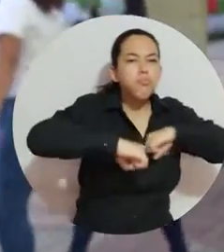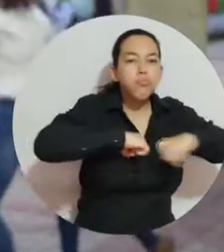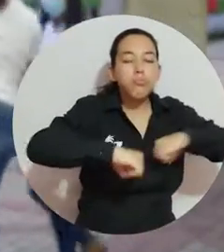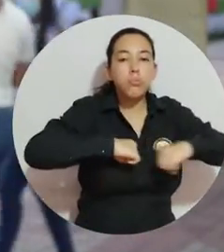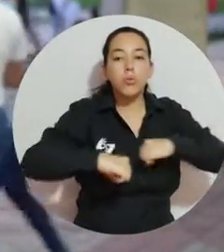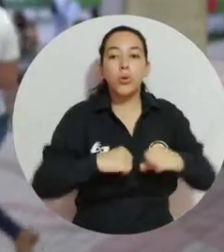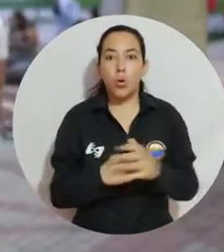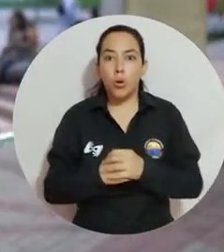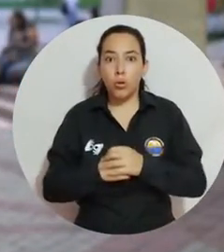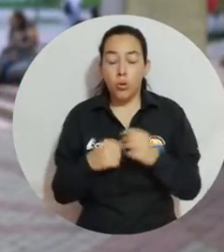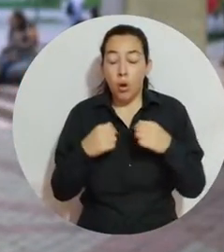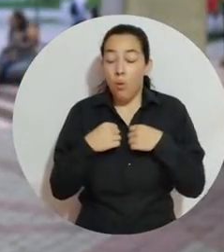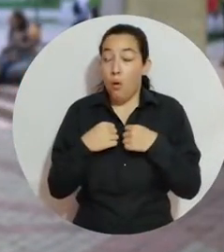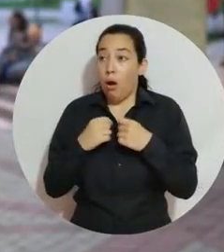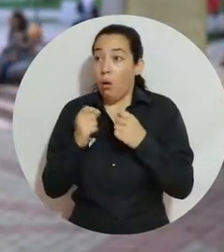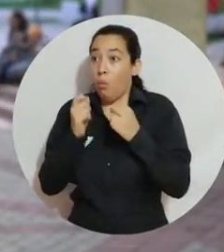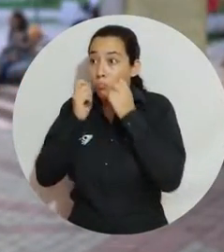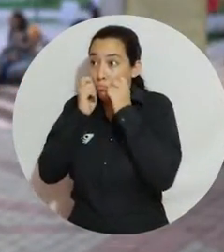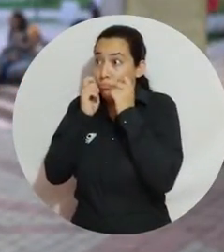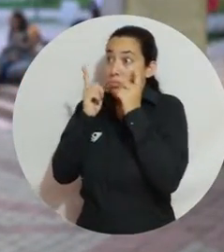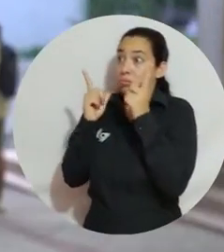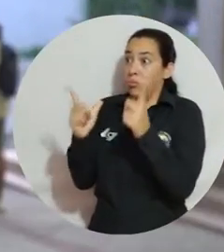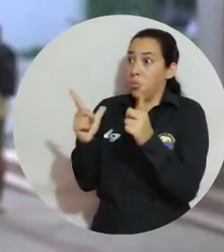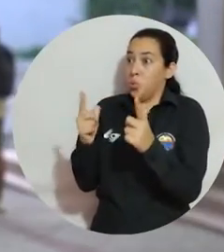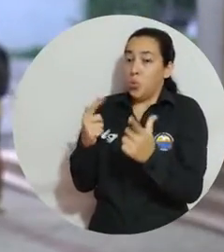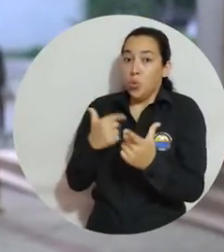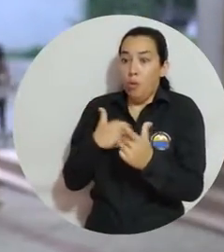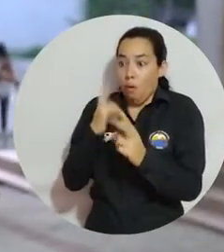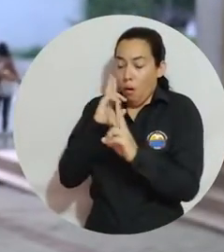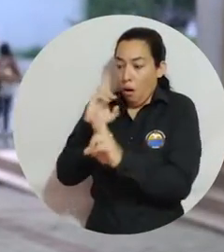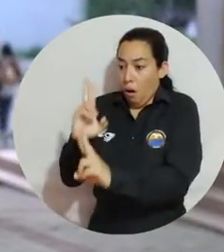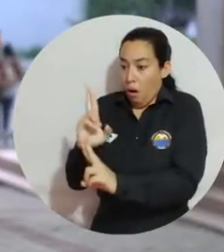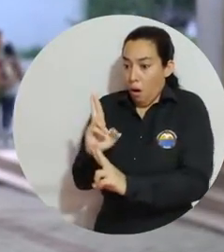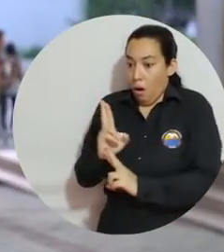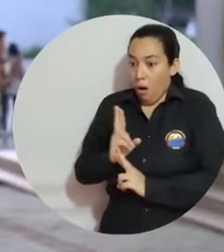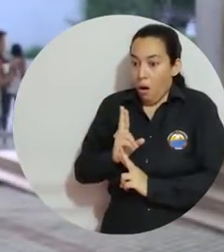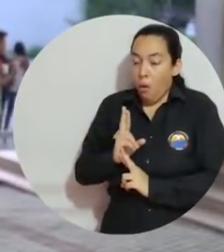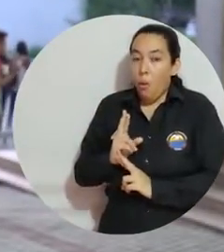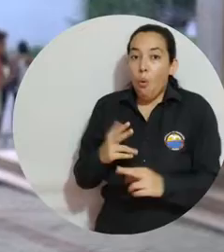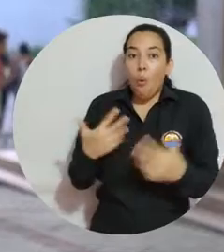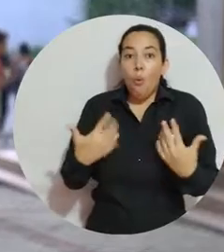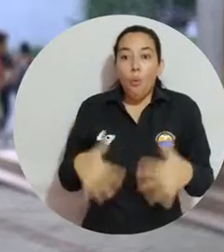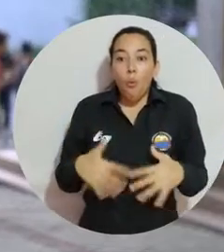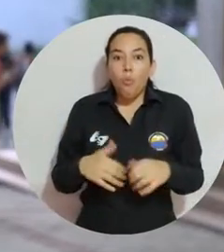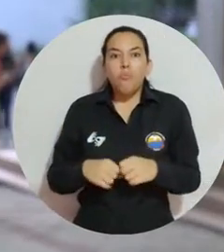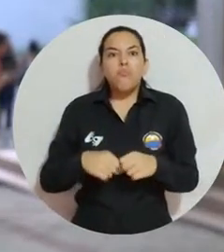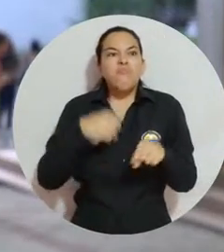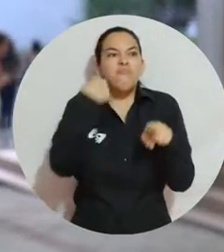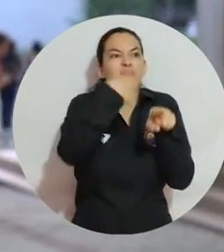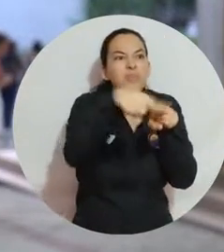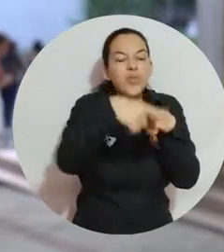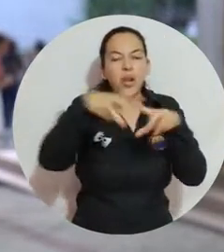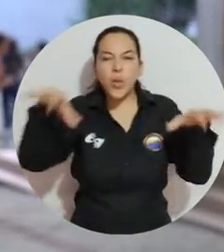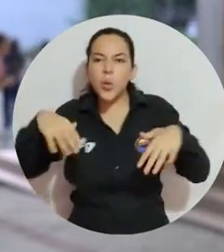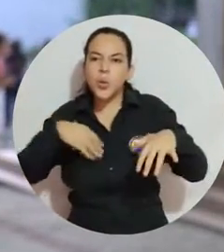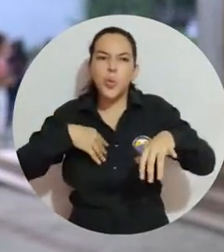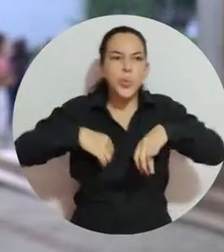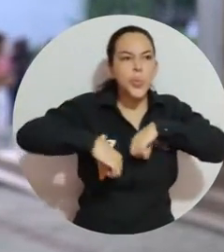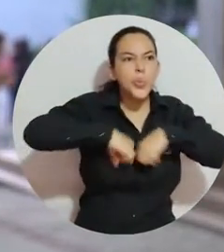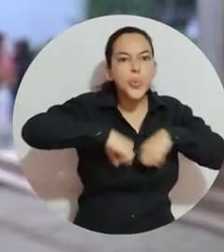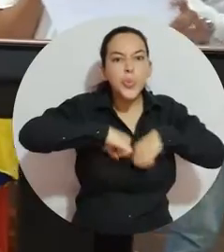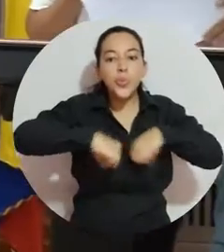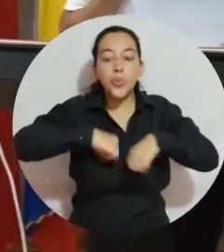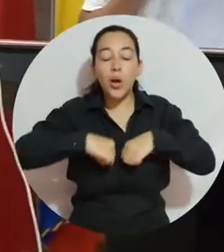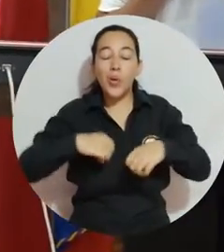días. Bueno, la verdad estoy bastante sorprendido, no me lo esperaba y la verdad estoy muy feliz de este reconocimiento ya que he estado bastante implicado con todas